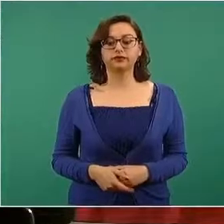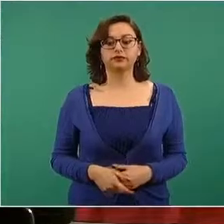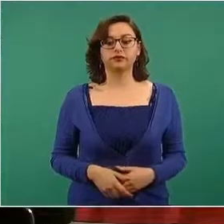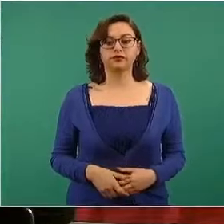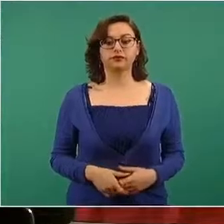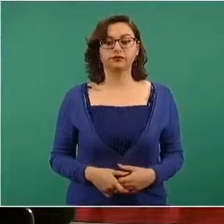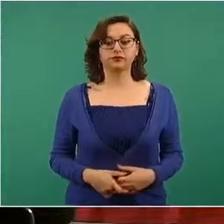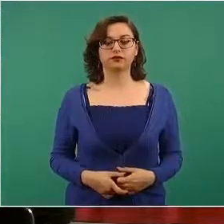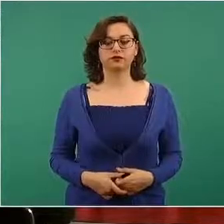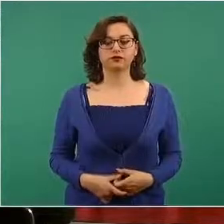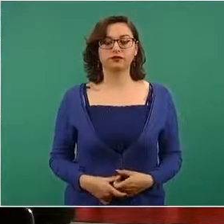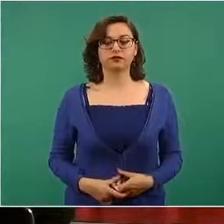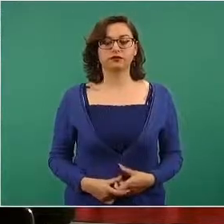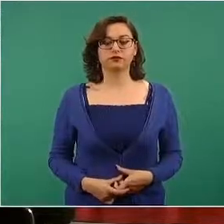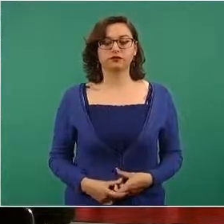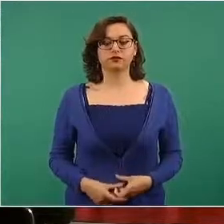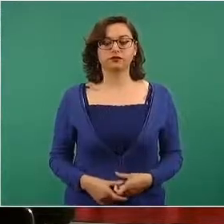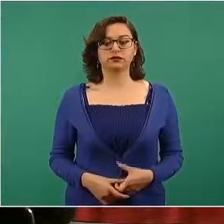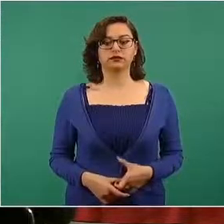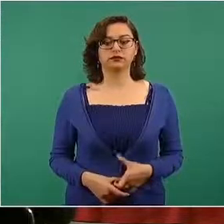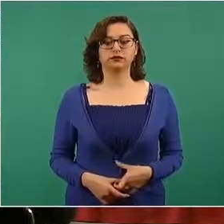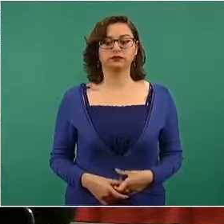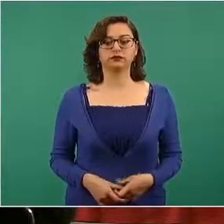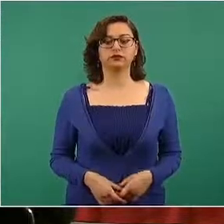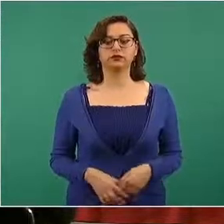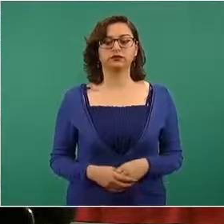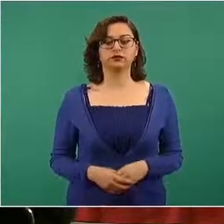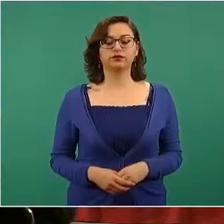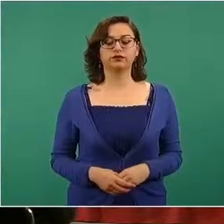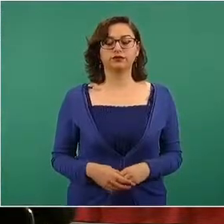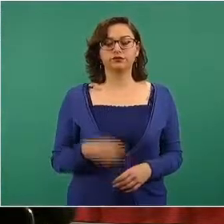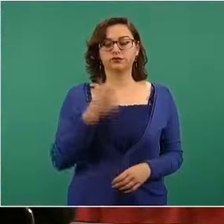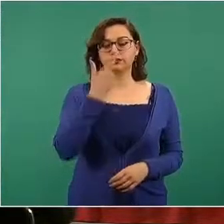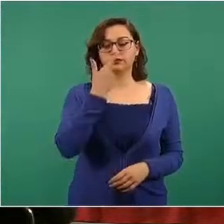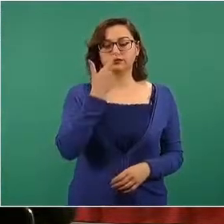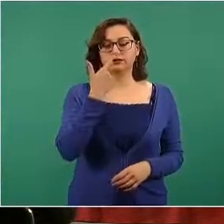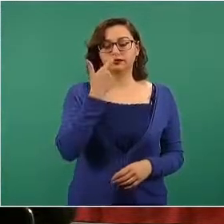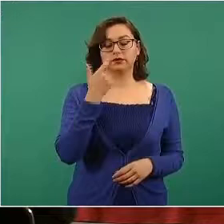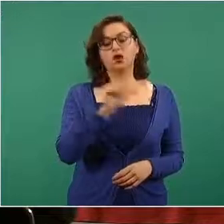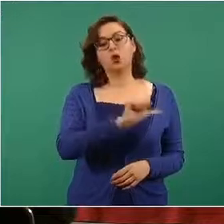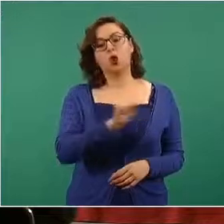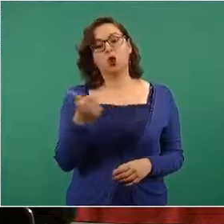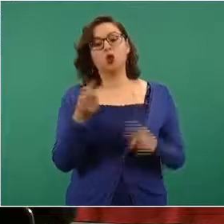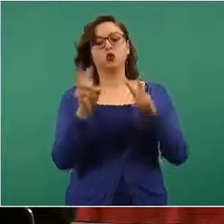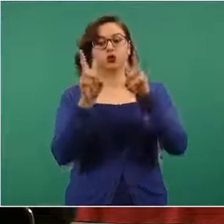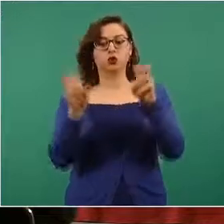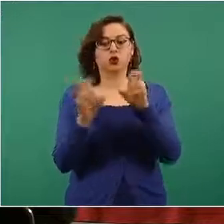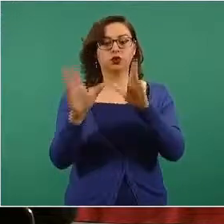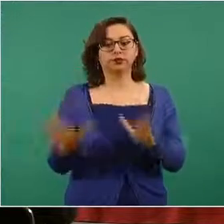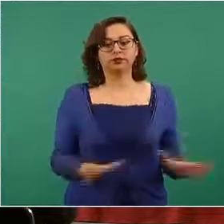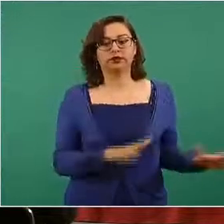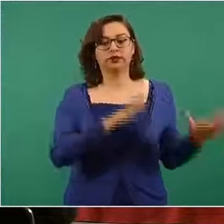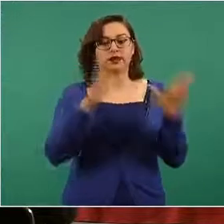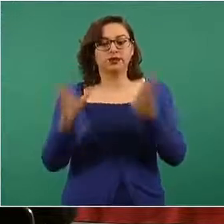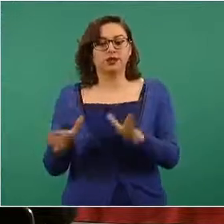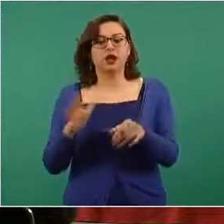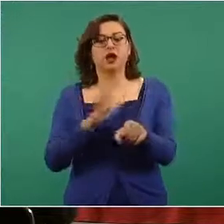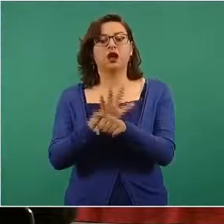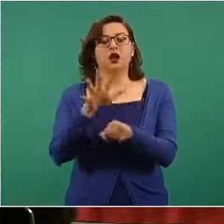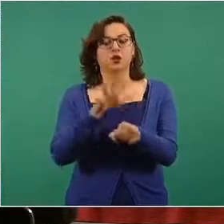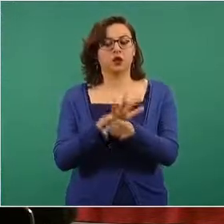El otro contexto que sí me gustaría, antes de pasar al análisis de exceso de mortalidad, es seguir resaltando el componente